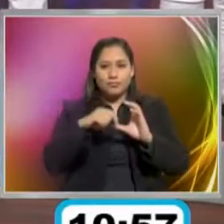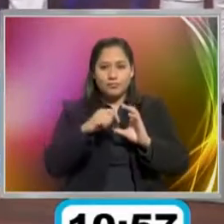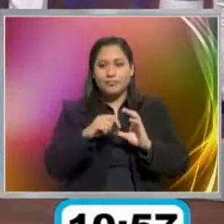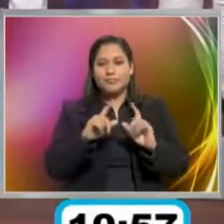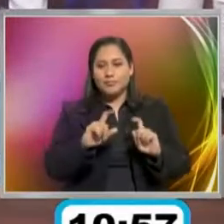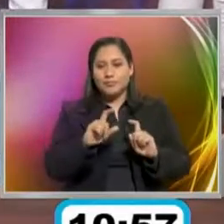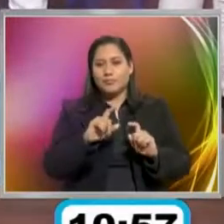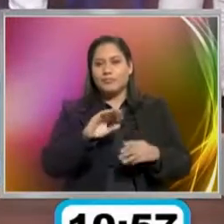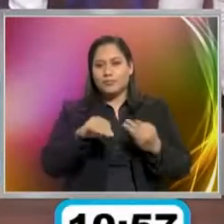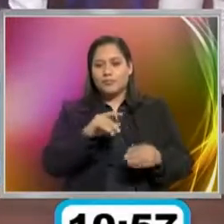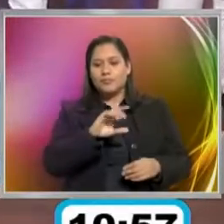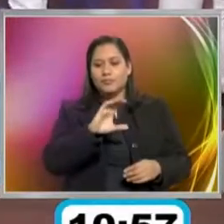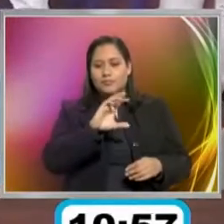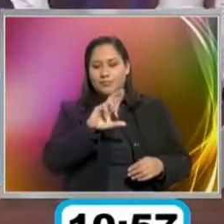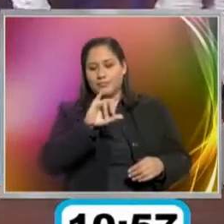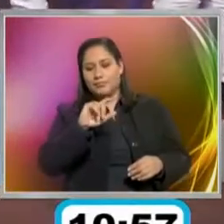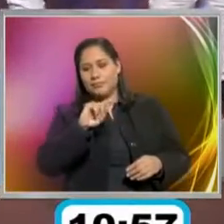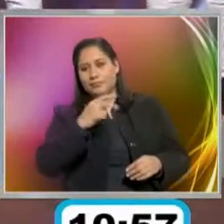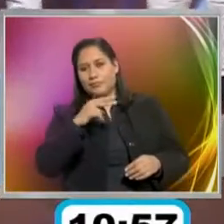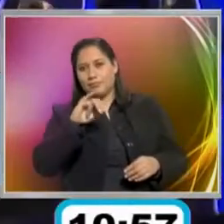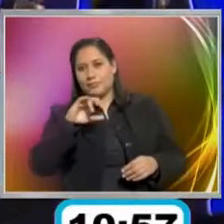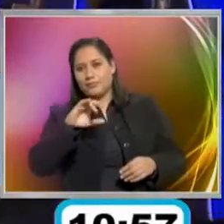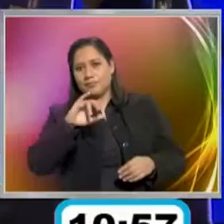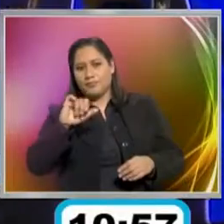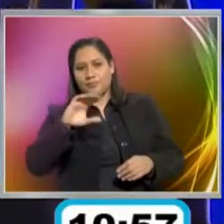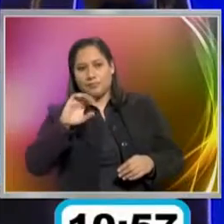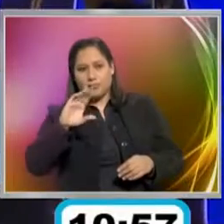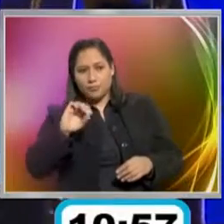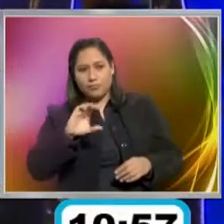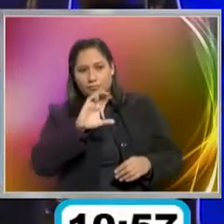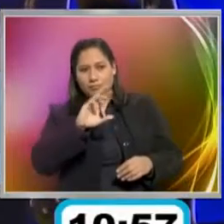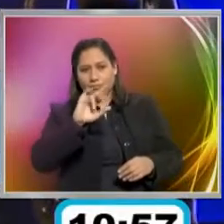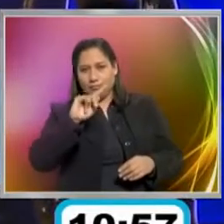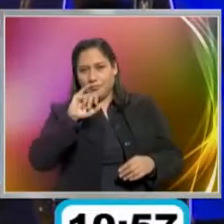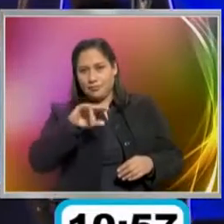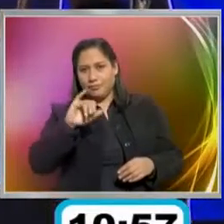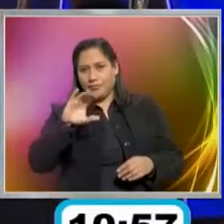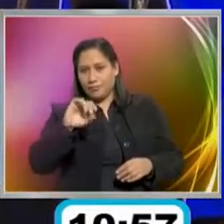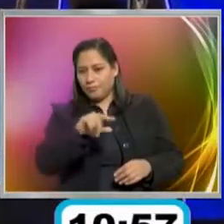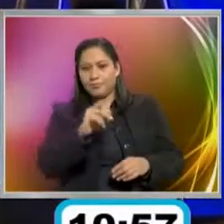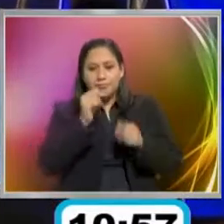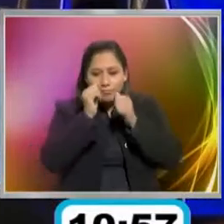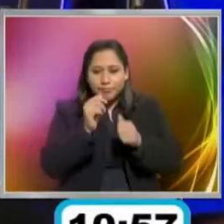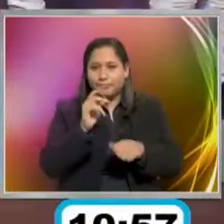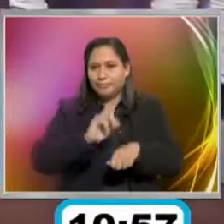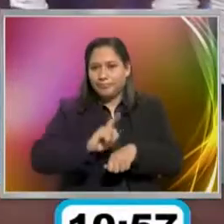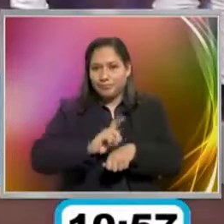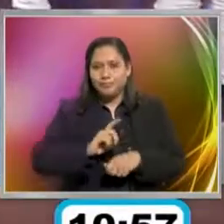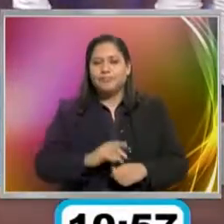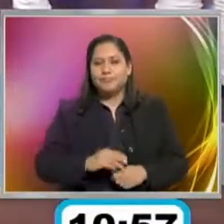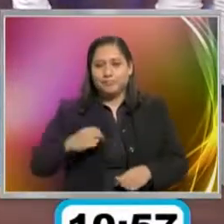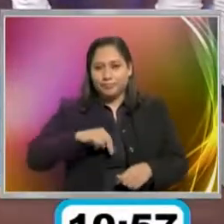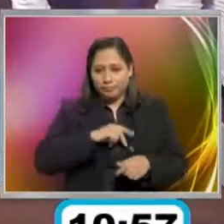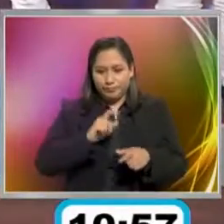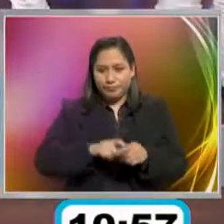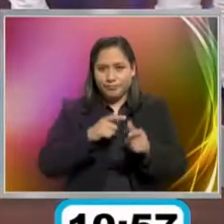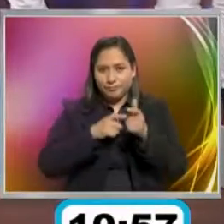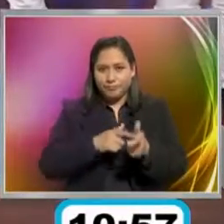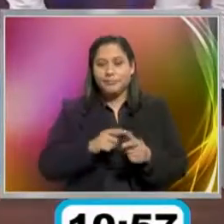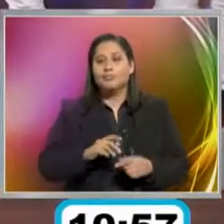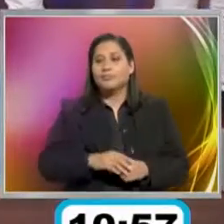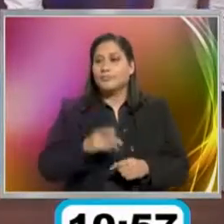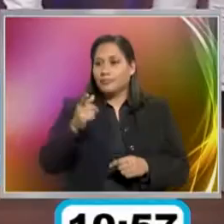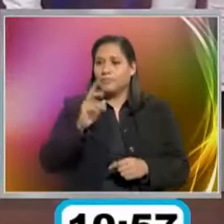Instagram y Snapchat me gustan como Cristian Jacobo, Cristian sin H, y ahí estamos al pendiente todos los días. Te vamos a seguir. Ahí está, y ya bien nos platicó que